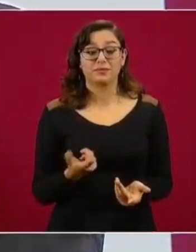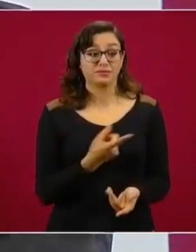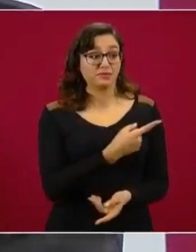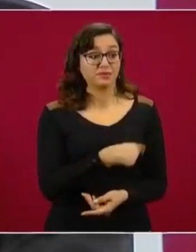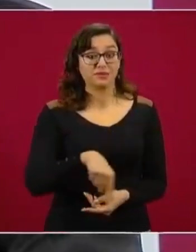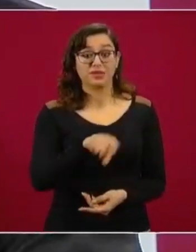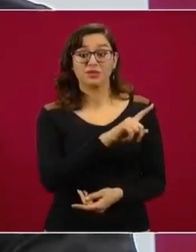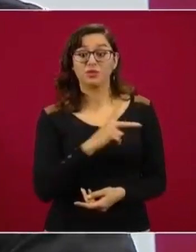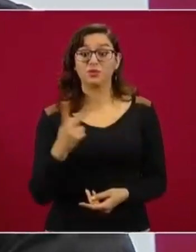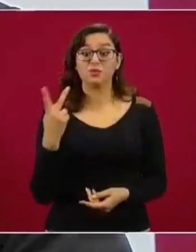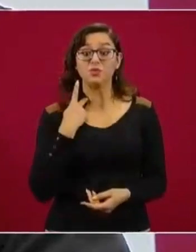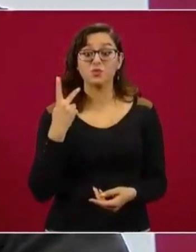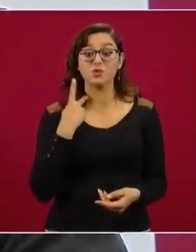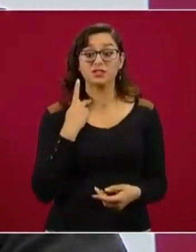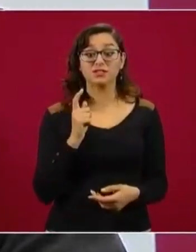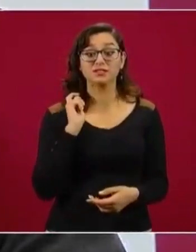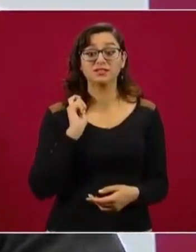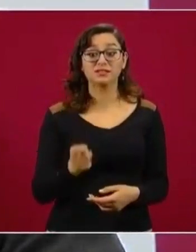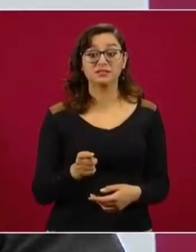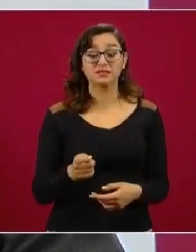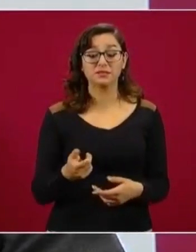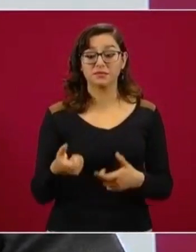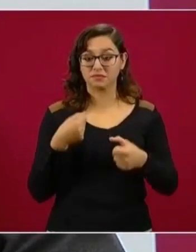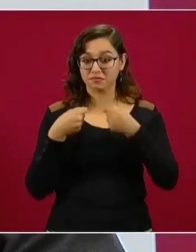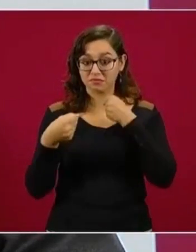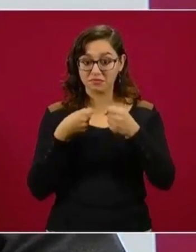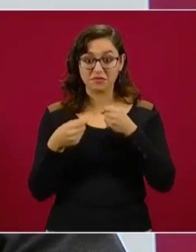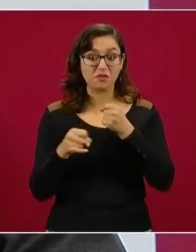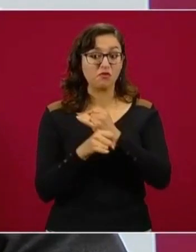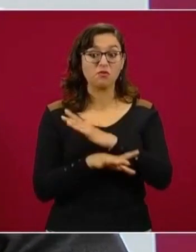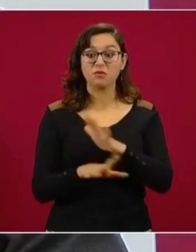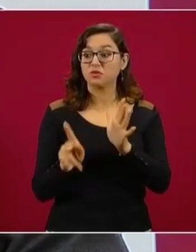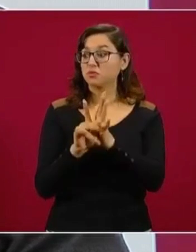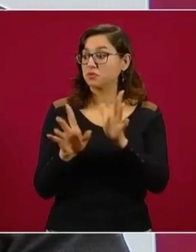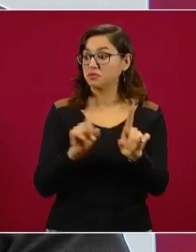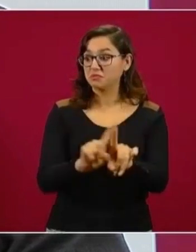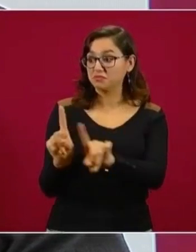control absoluto a los medios de información.